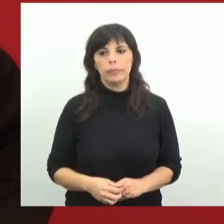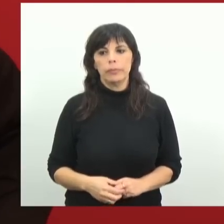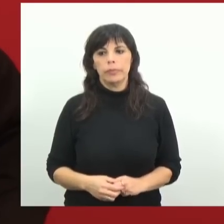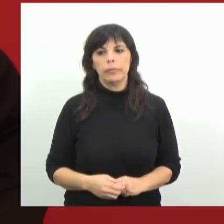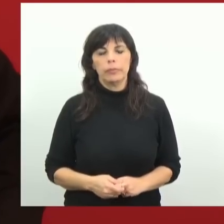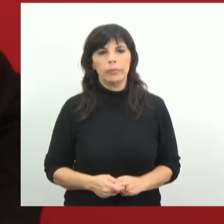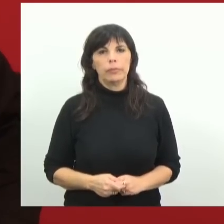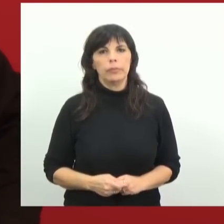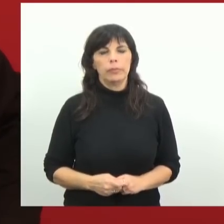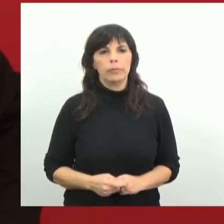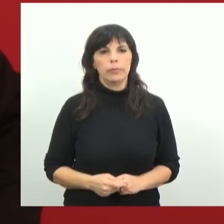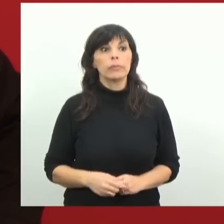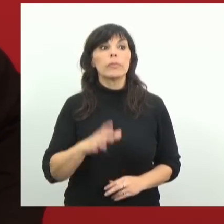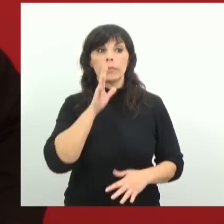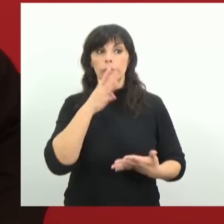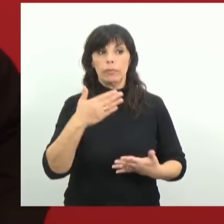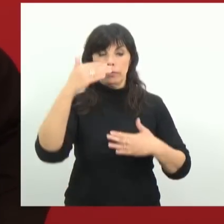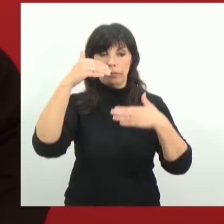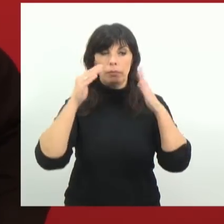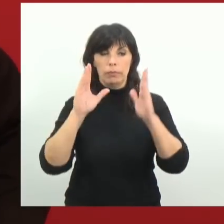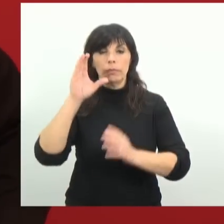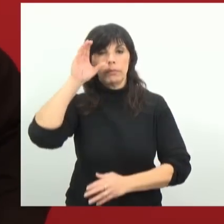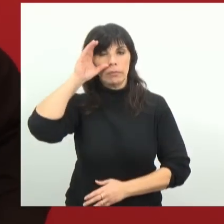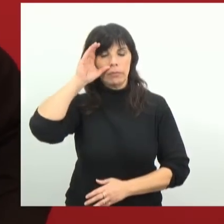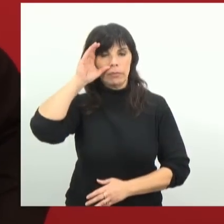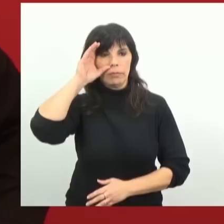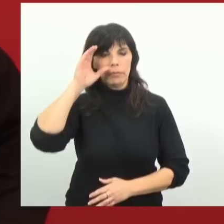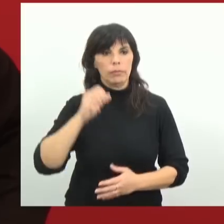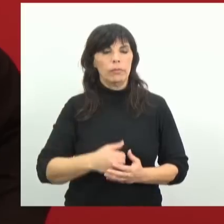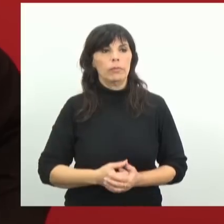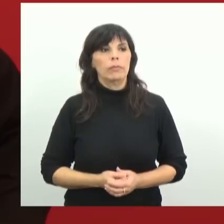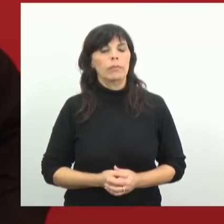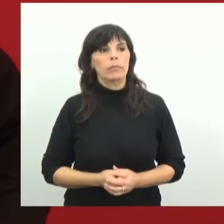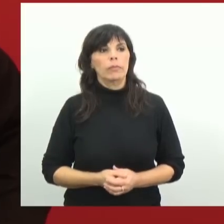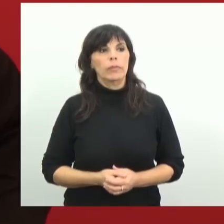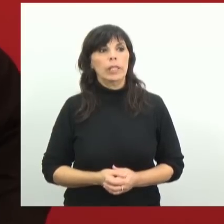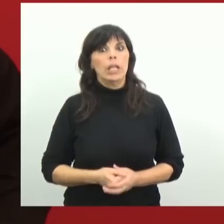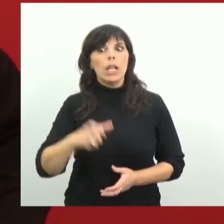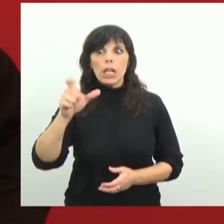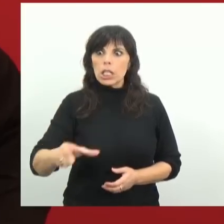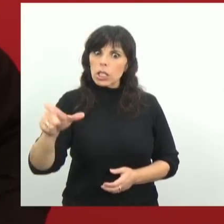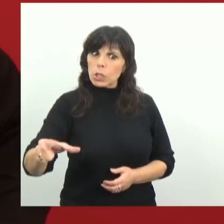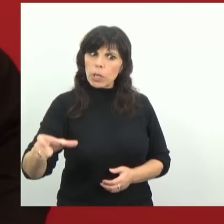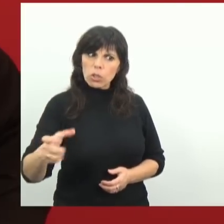¿Quién sabe? Y ahora oíme atentamente. Si aquellos que acusan,